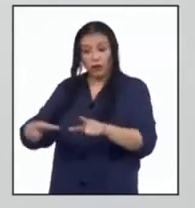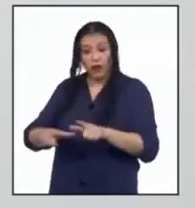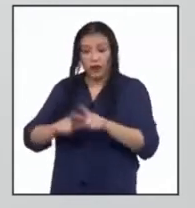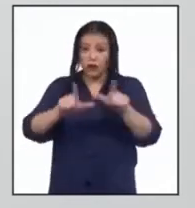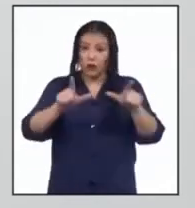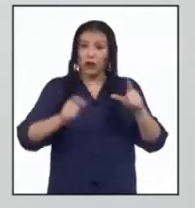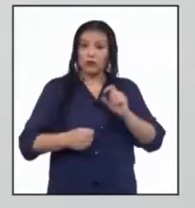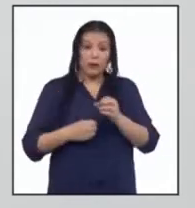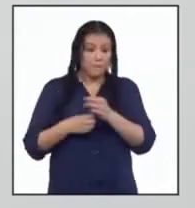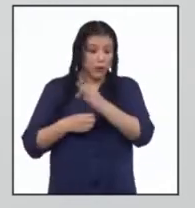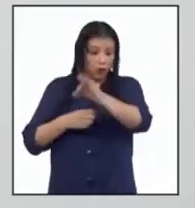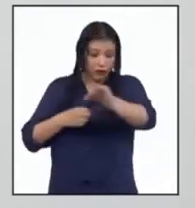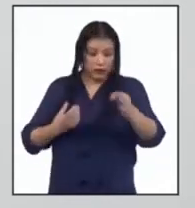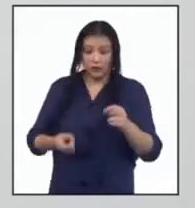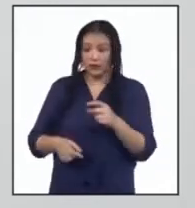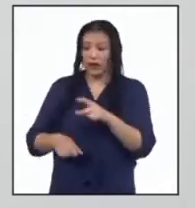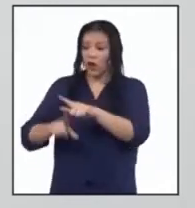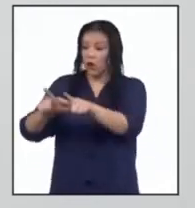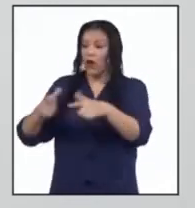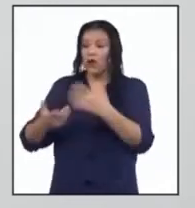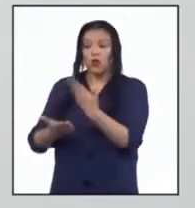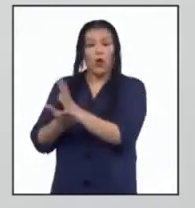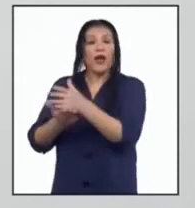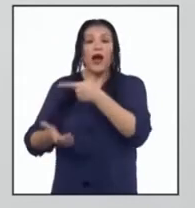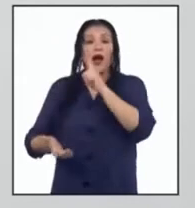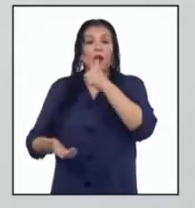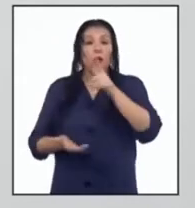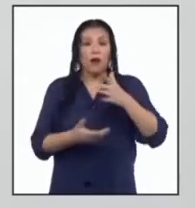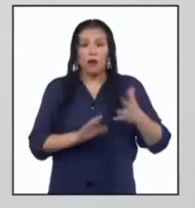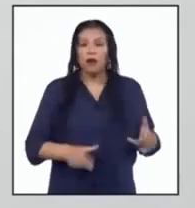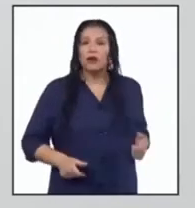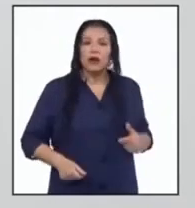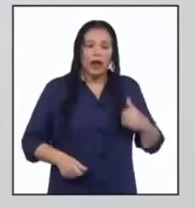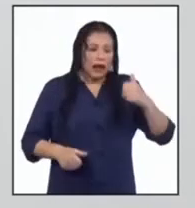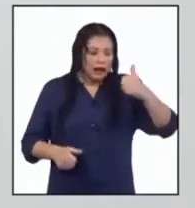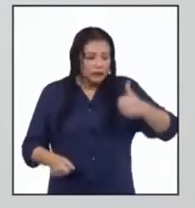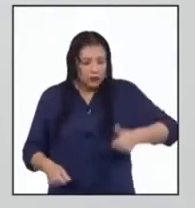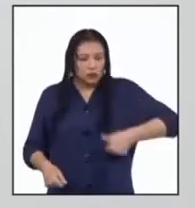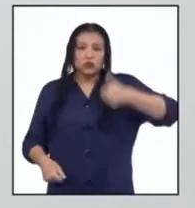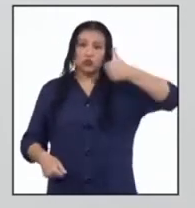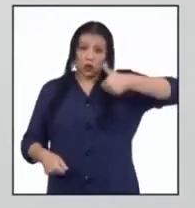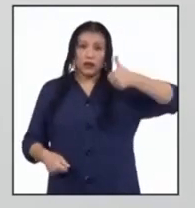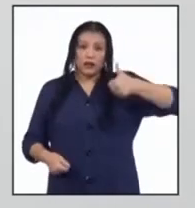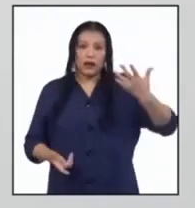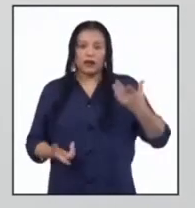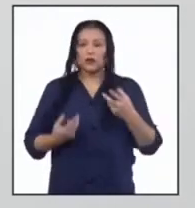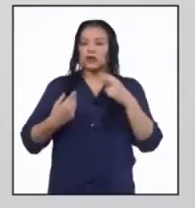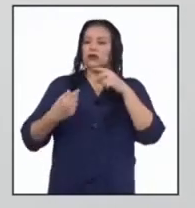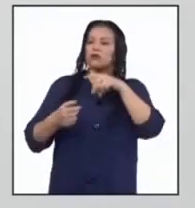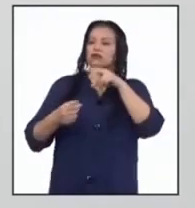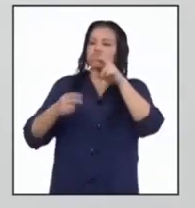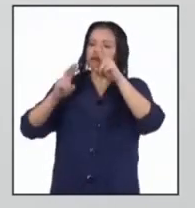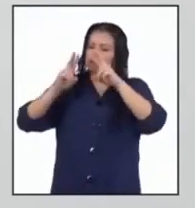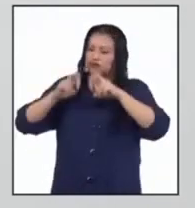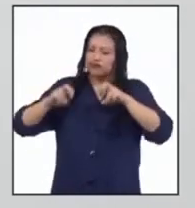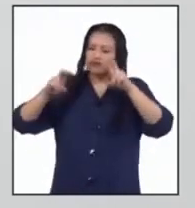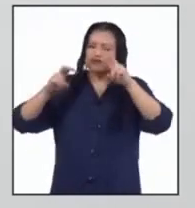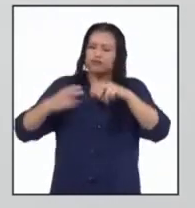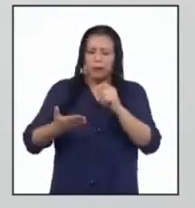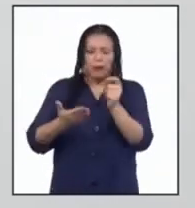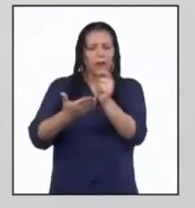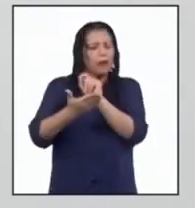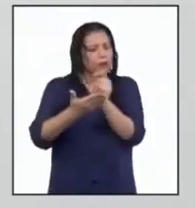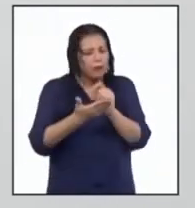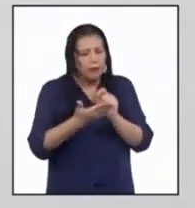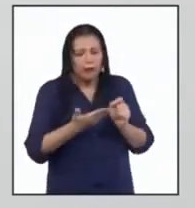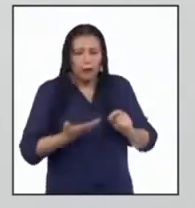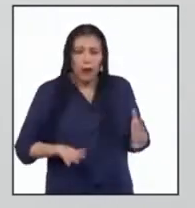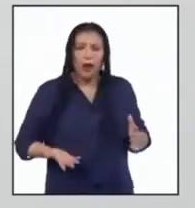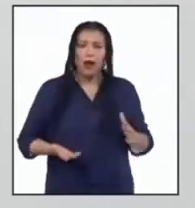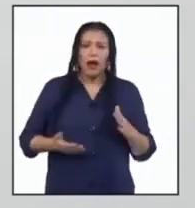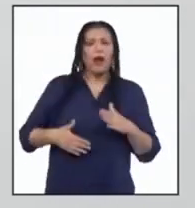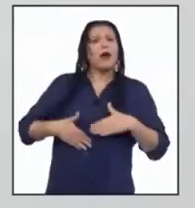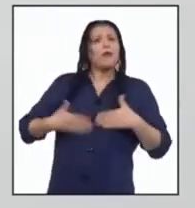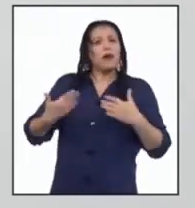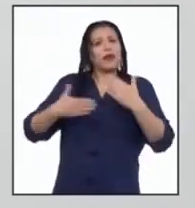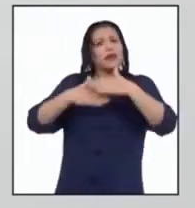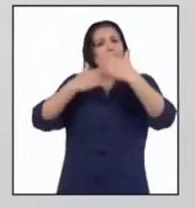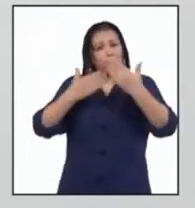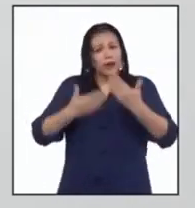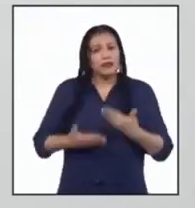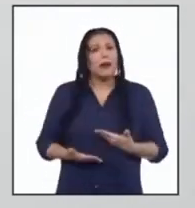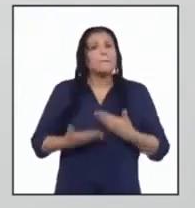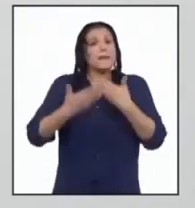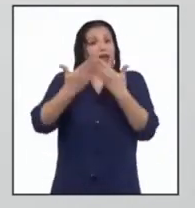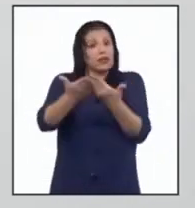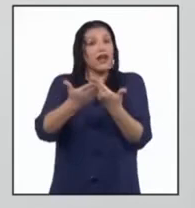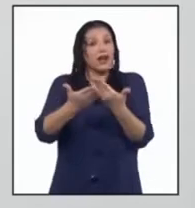una provincia, las autoridades, una vez realizado el diagnóstico de dicho problema, pueden plantear